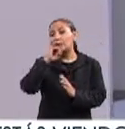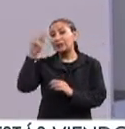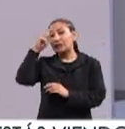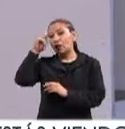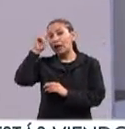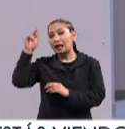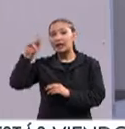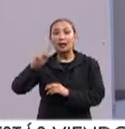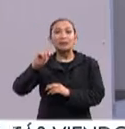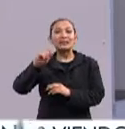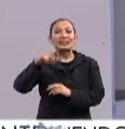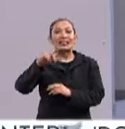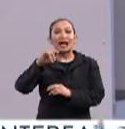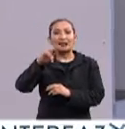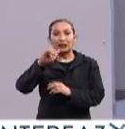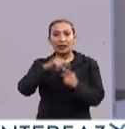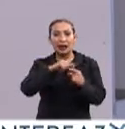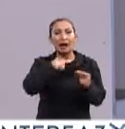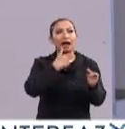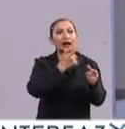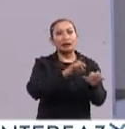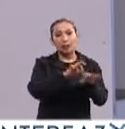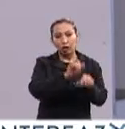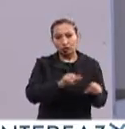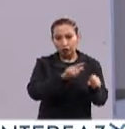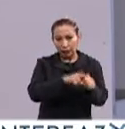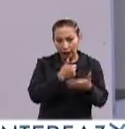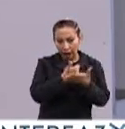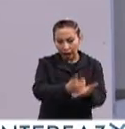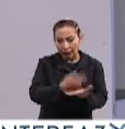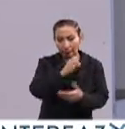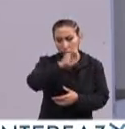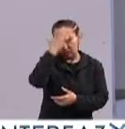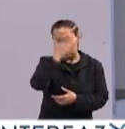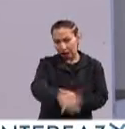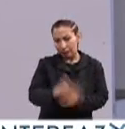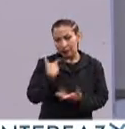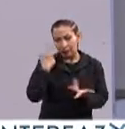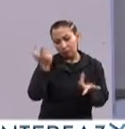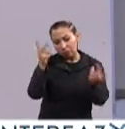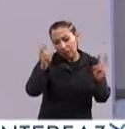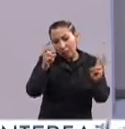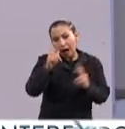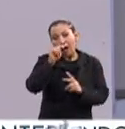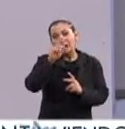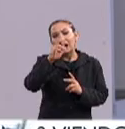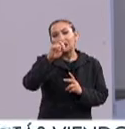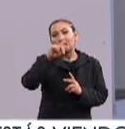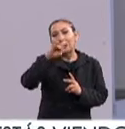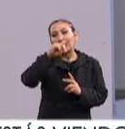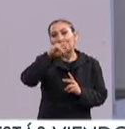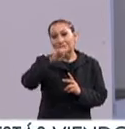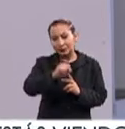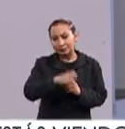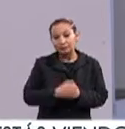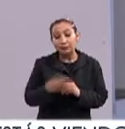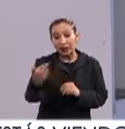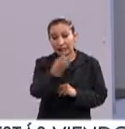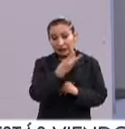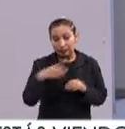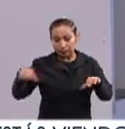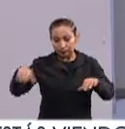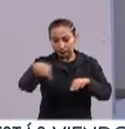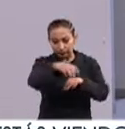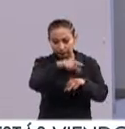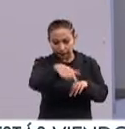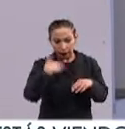psicología y psiquiatría, el área de trabajo social, también experta en el área de trasplantes y, bueno, el área médica. Estos tres grupos